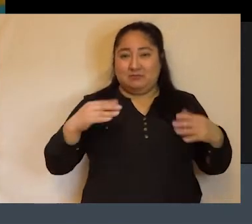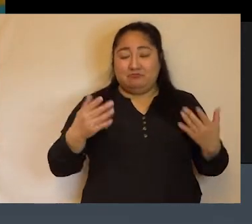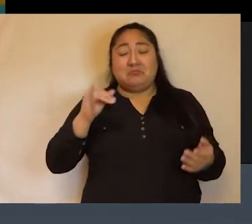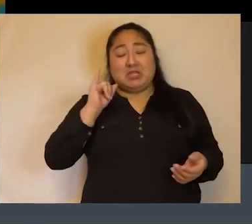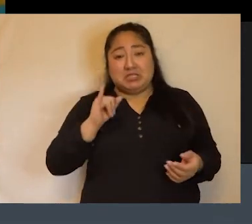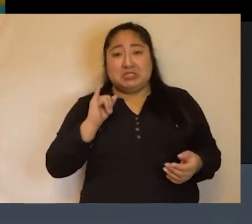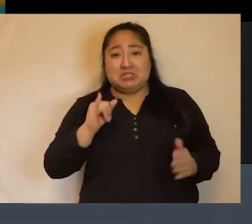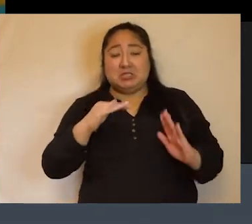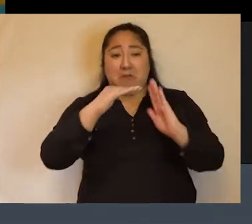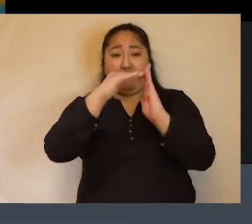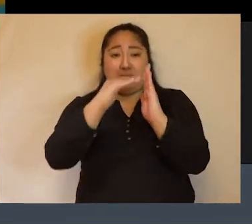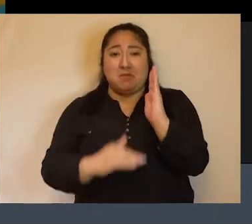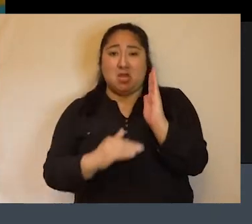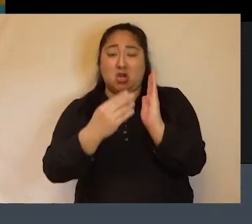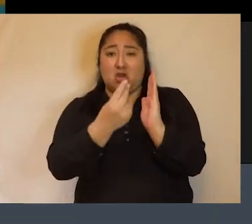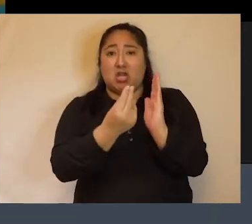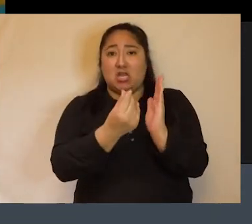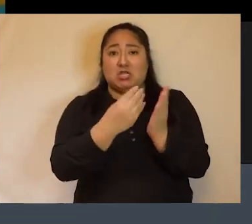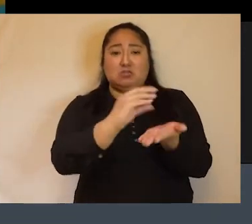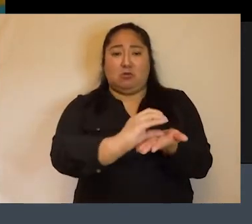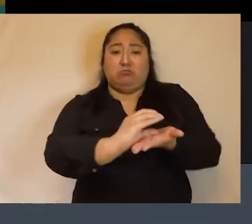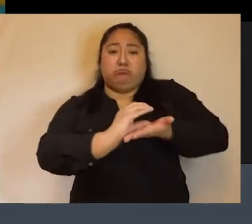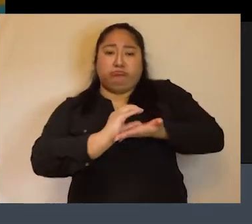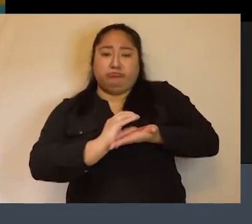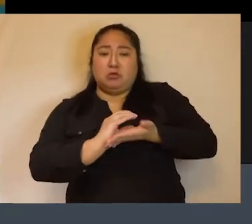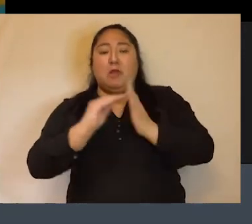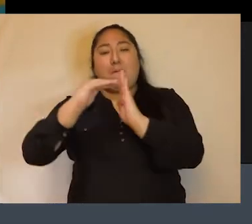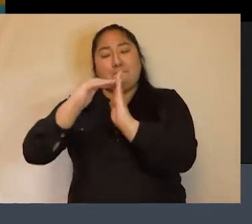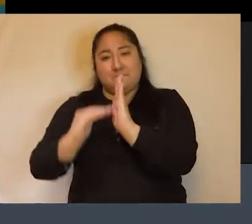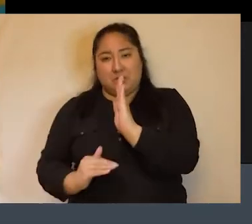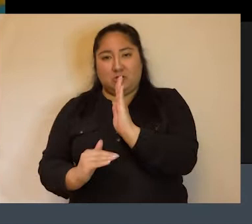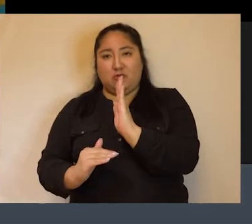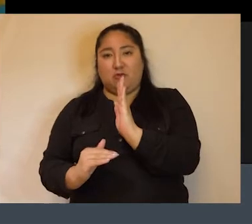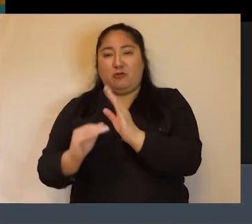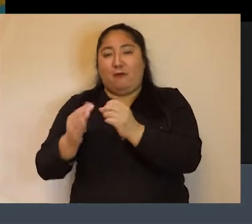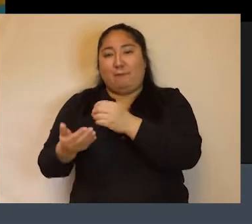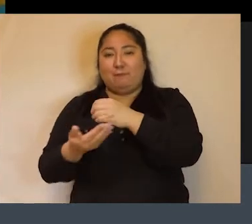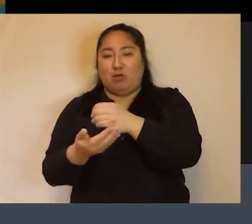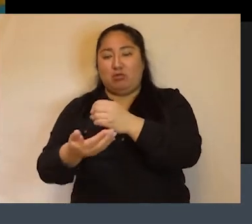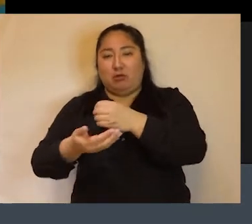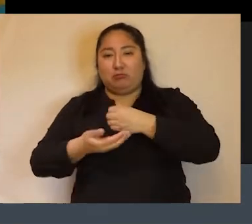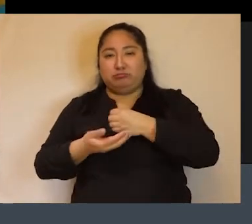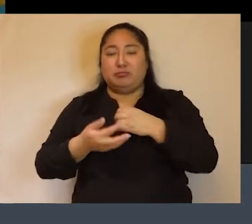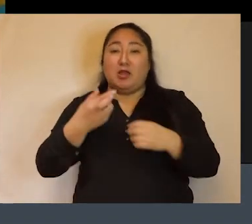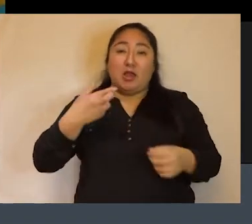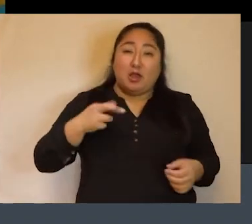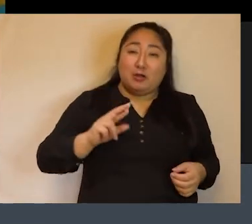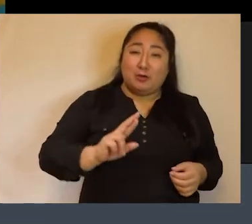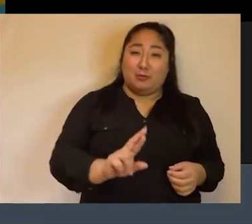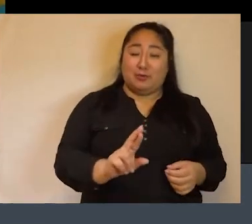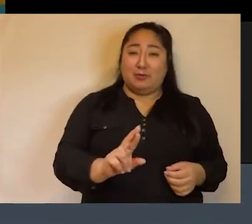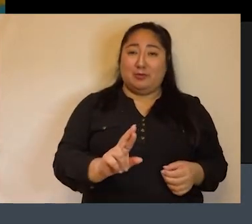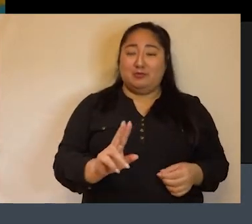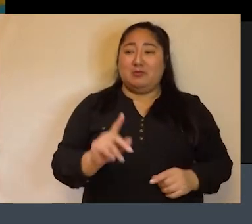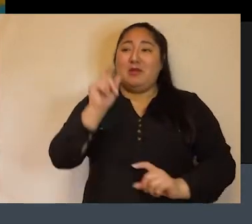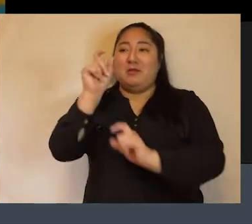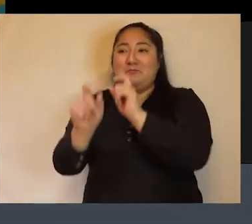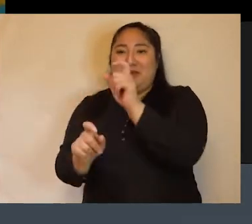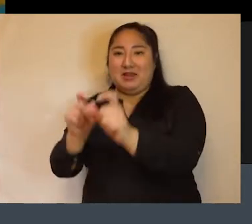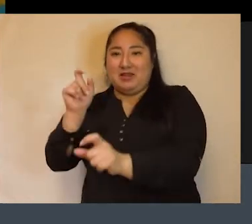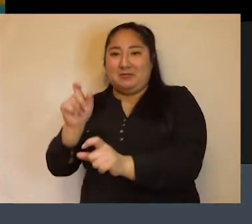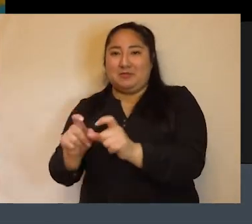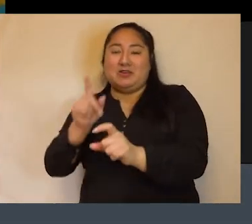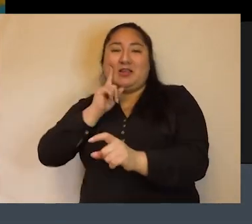que tienen menores ingresos y que tienen también menores fondos acumulados. El menor impacto va a recaer para aquellos que